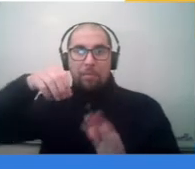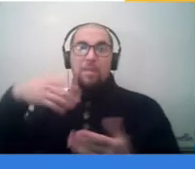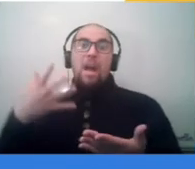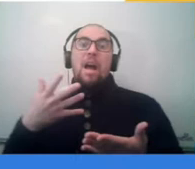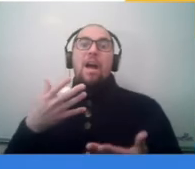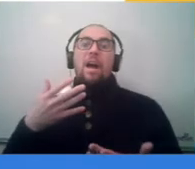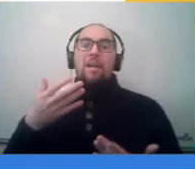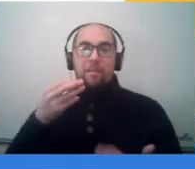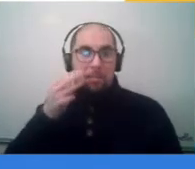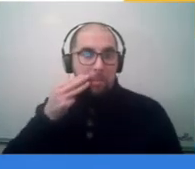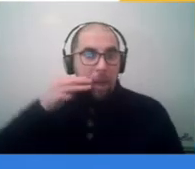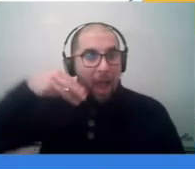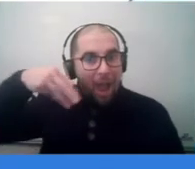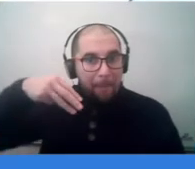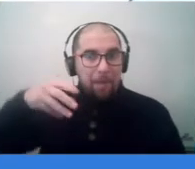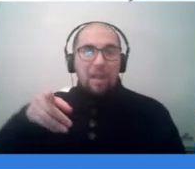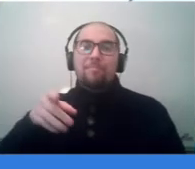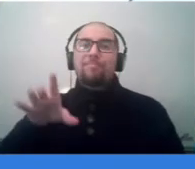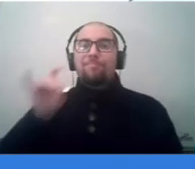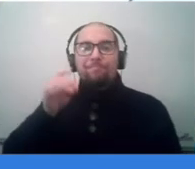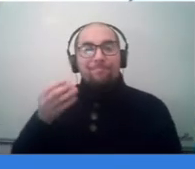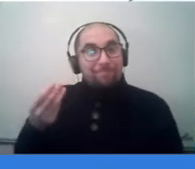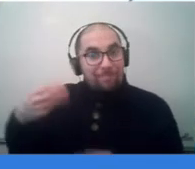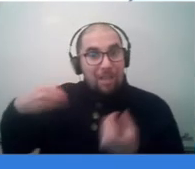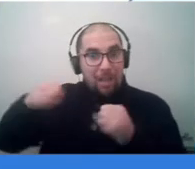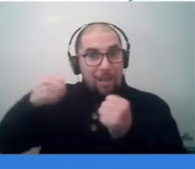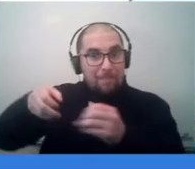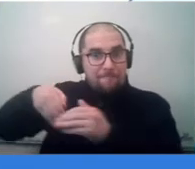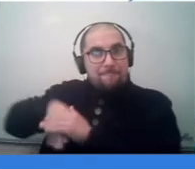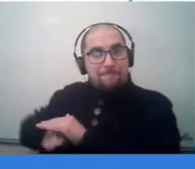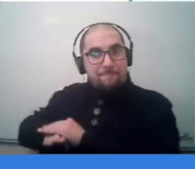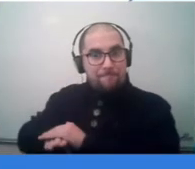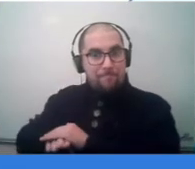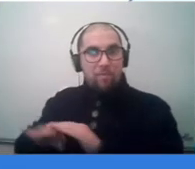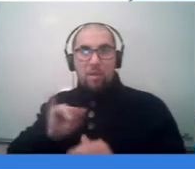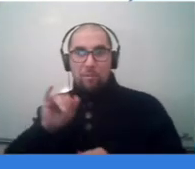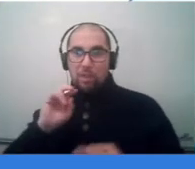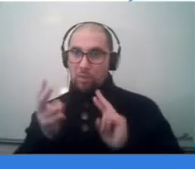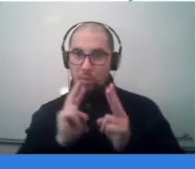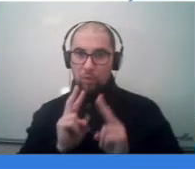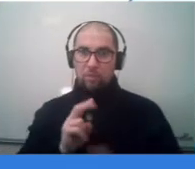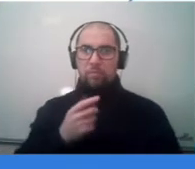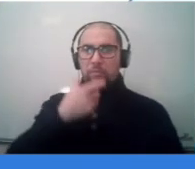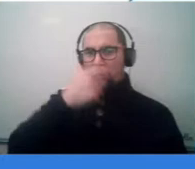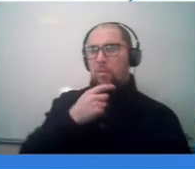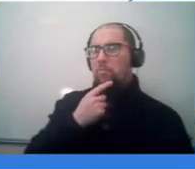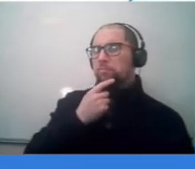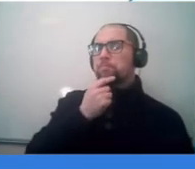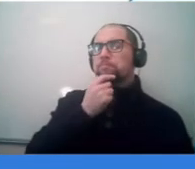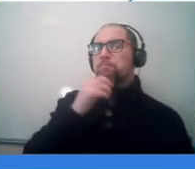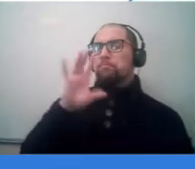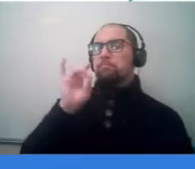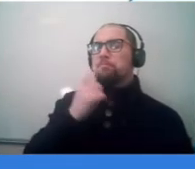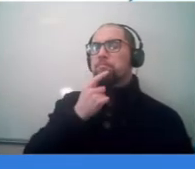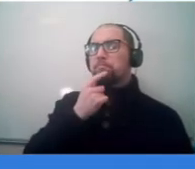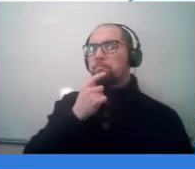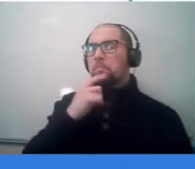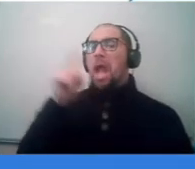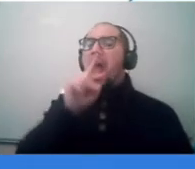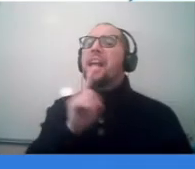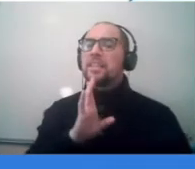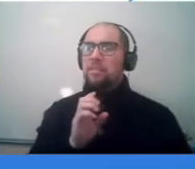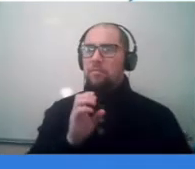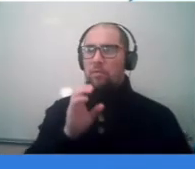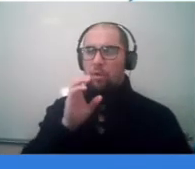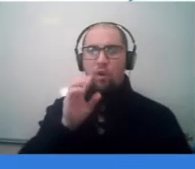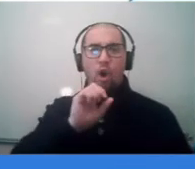comience con el sonido "-m", y el jugador conserva la tarjeta. En la segunda ronda, piden buscar palabras que comiencen